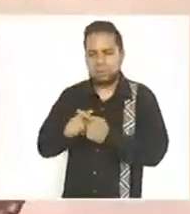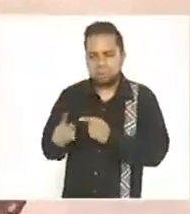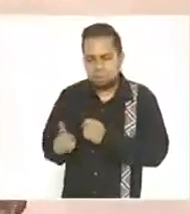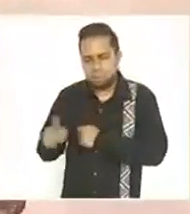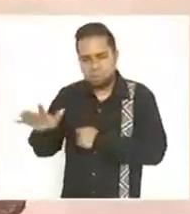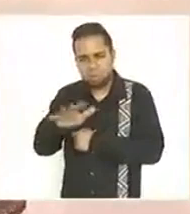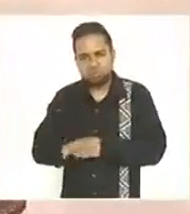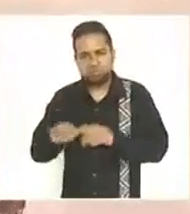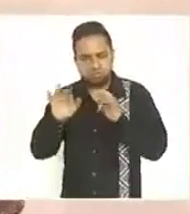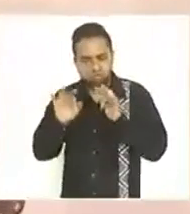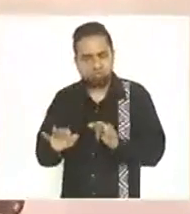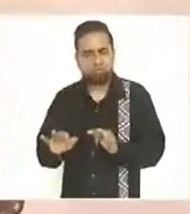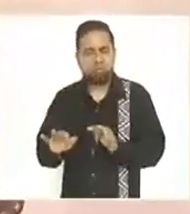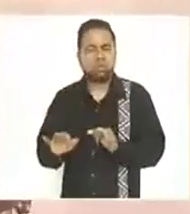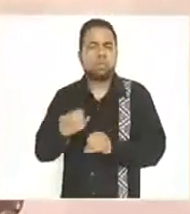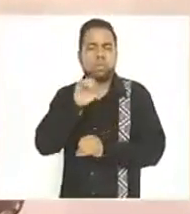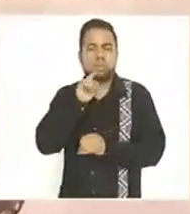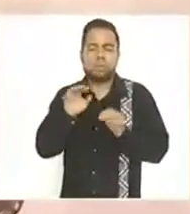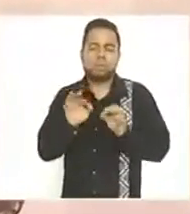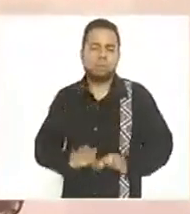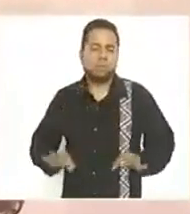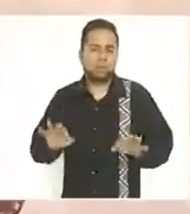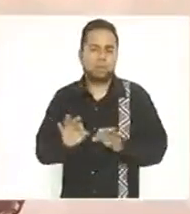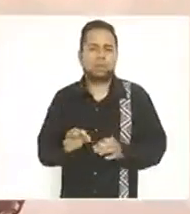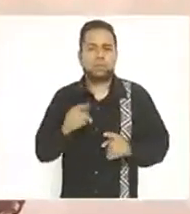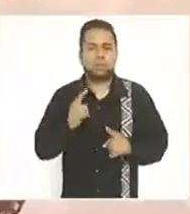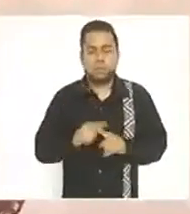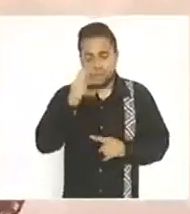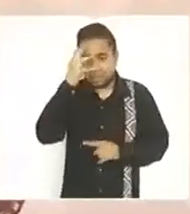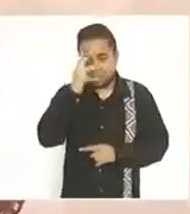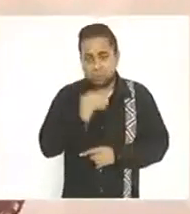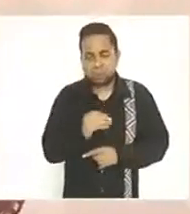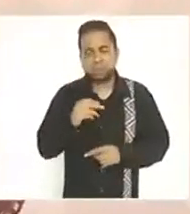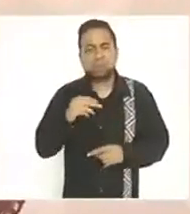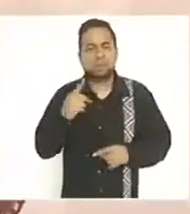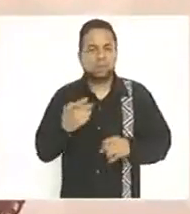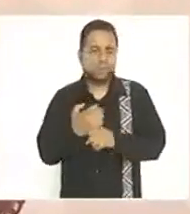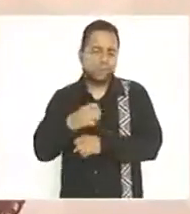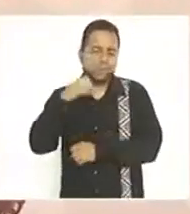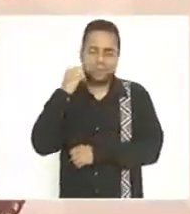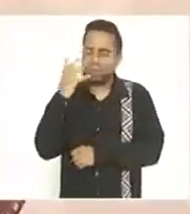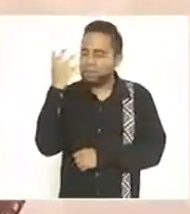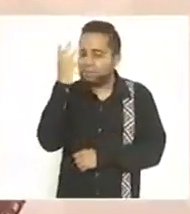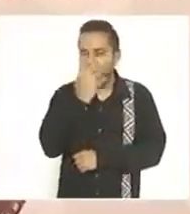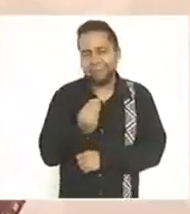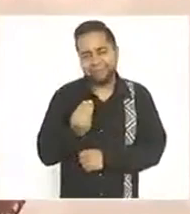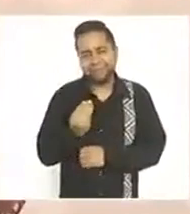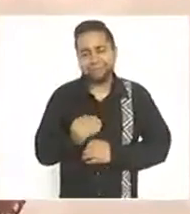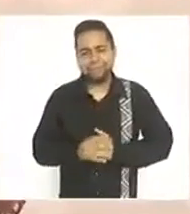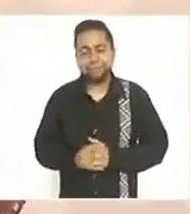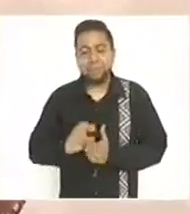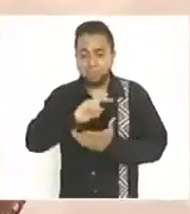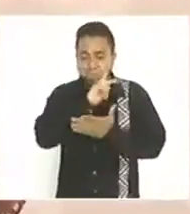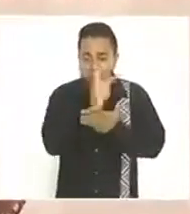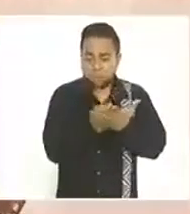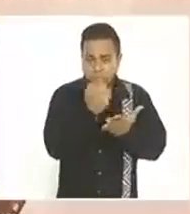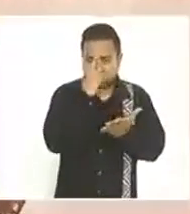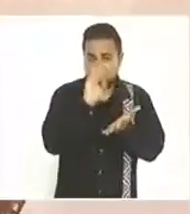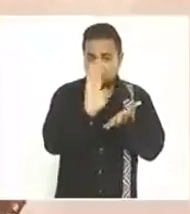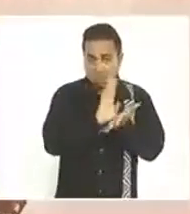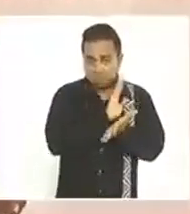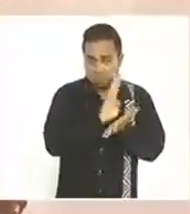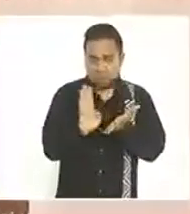pueblos originarios, especialmente del hermoso estado de Oaxaca. Los programas de